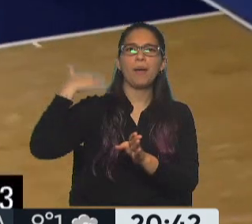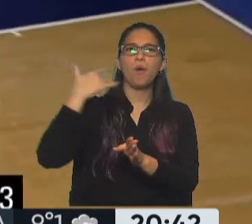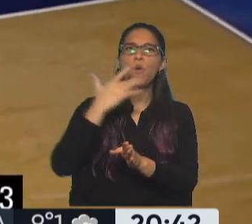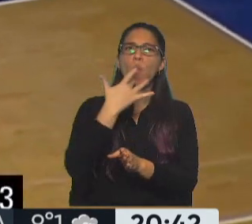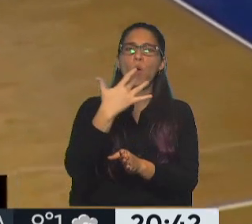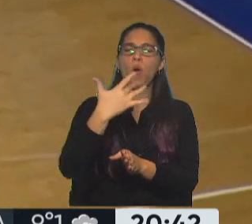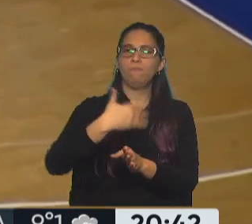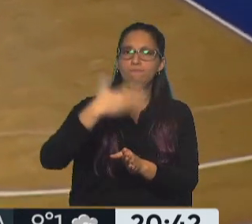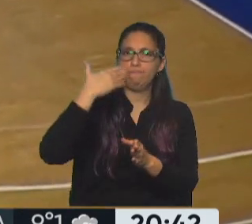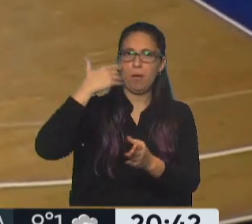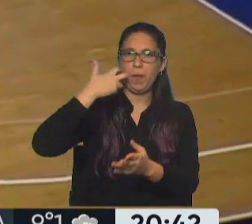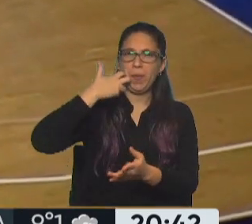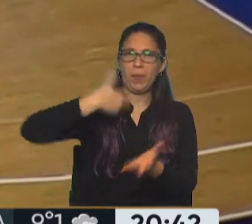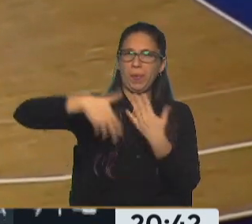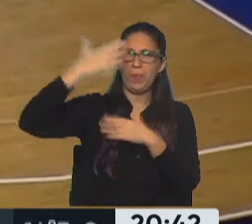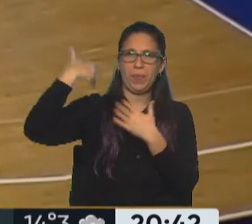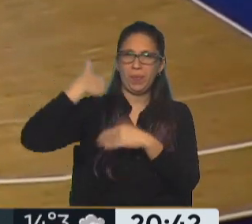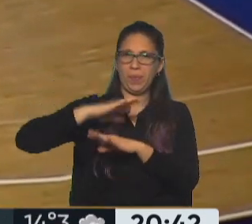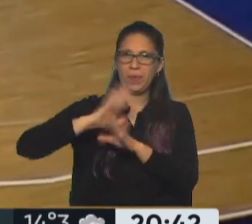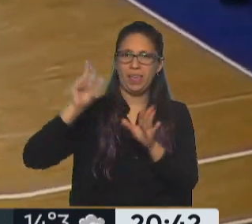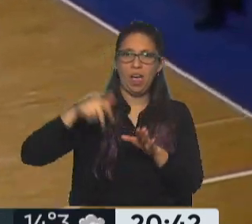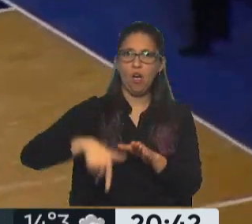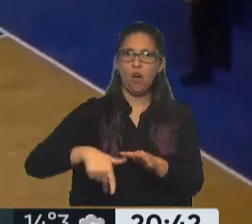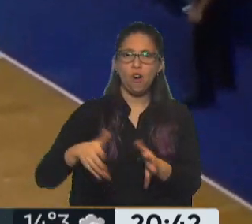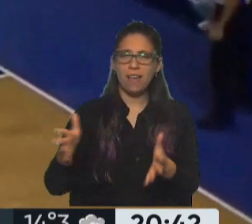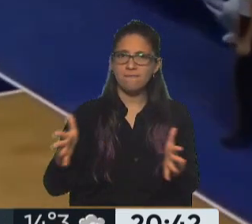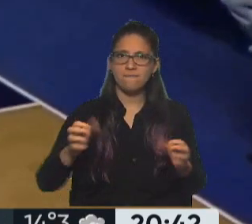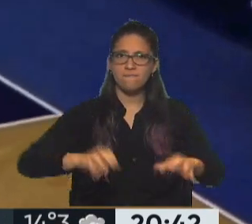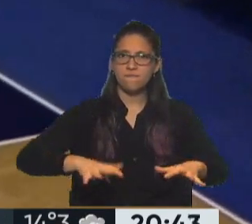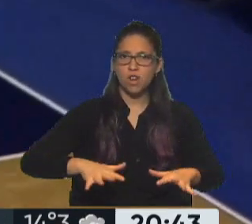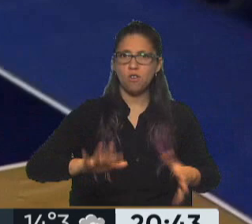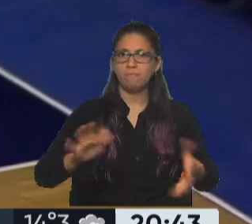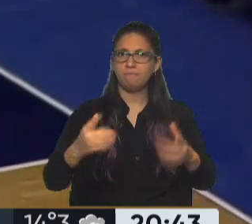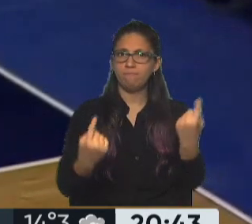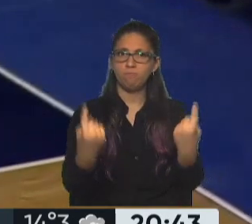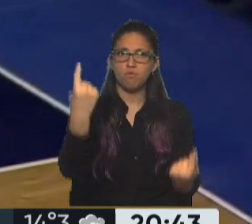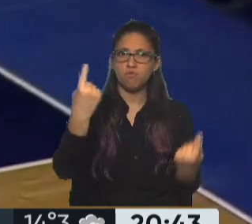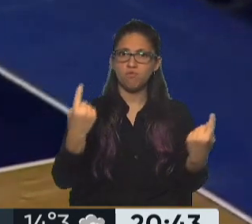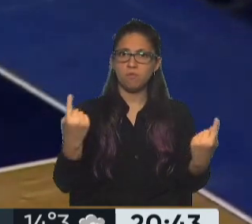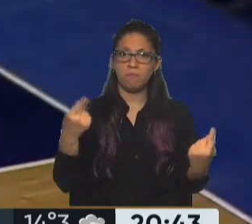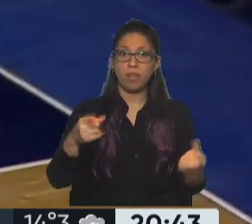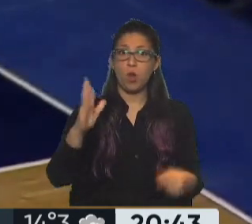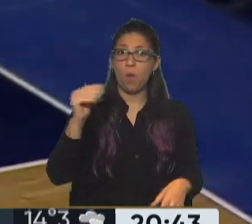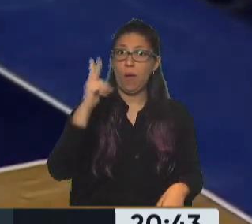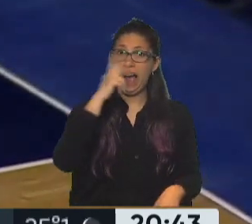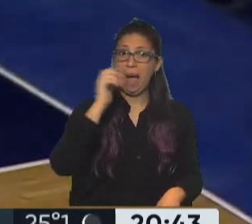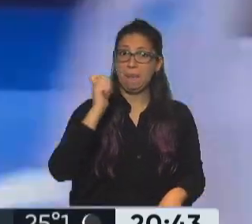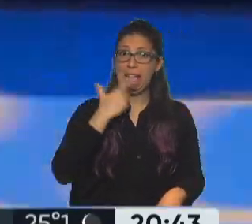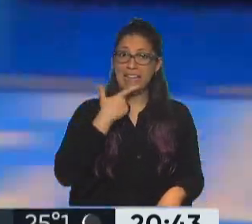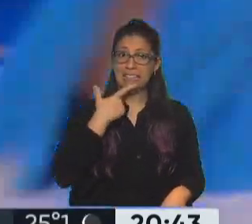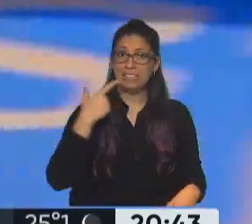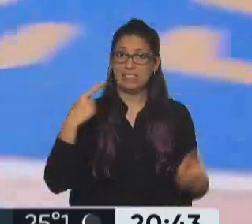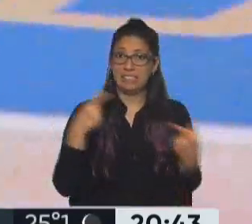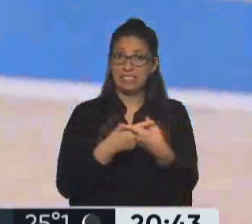Ya está, eso ya pasó. Pero ya pasó. Ya pasó. Pero este duro golpe de quedar afuera con Bahamas de local, sí. Escuchaste